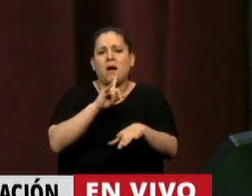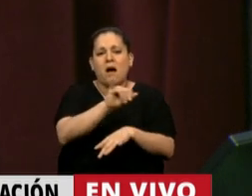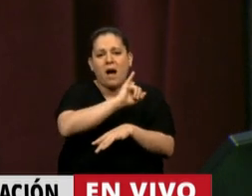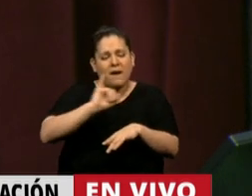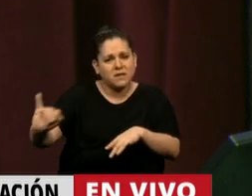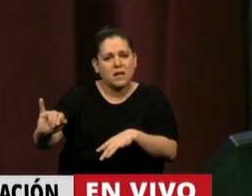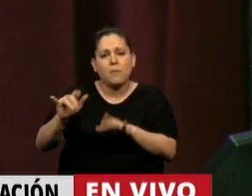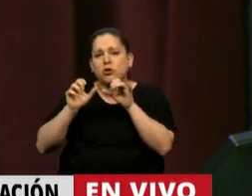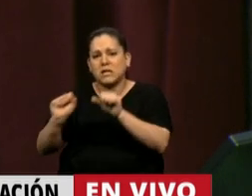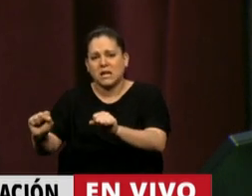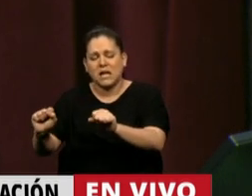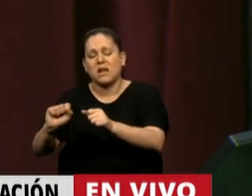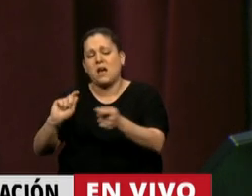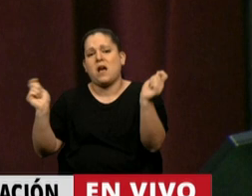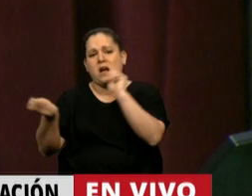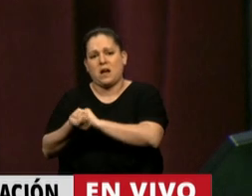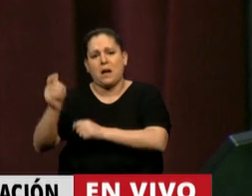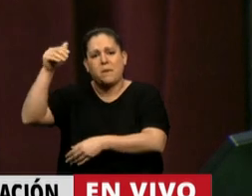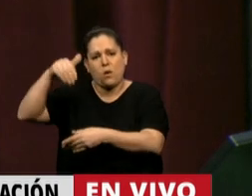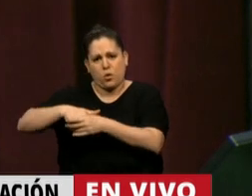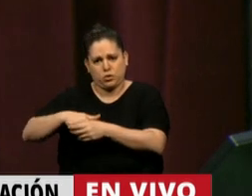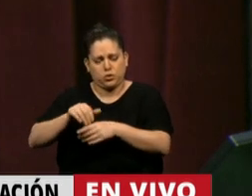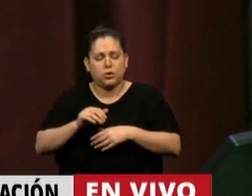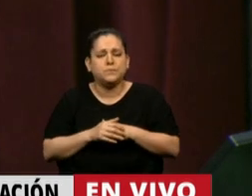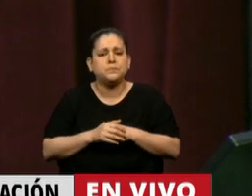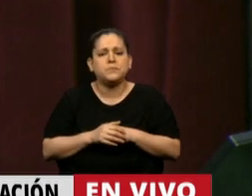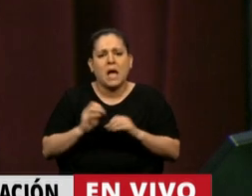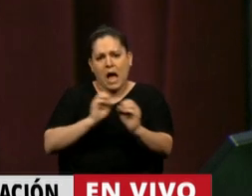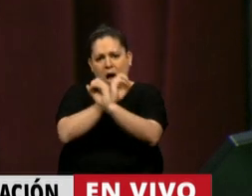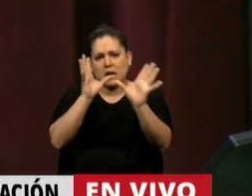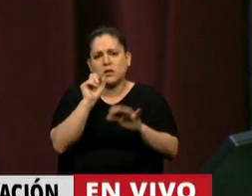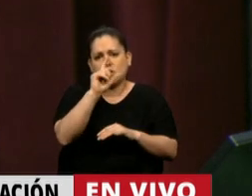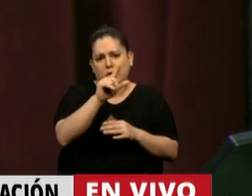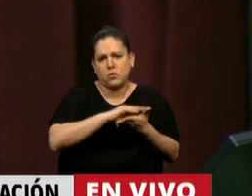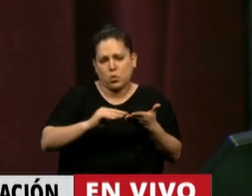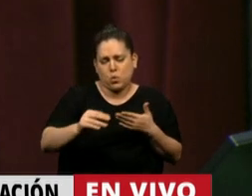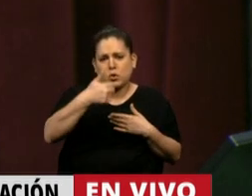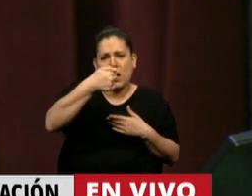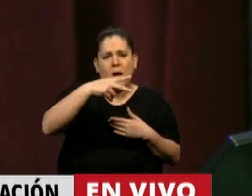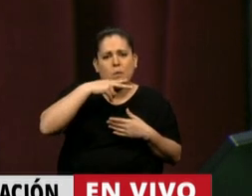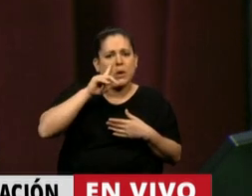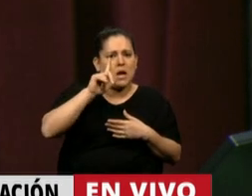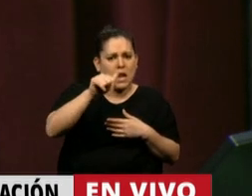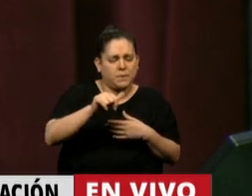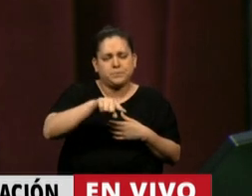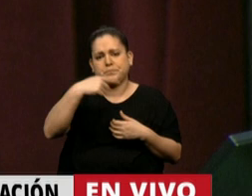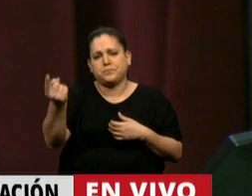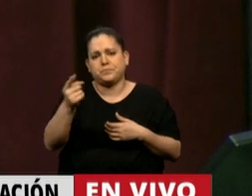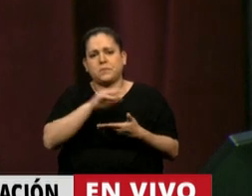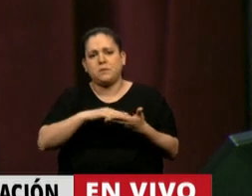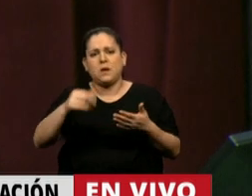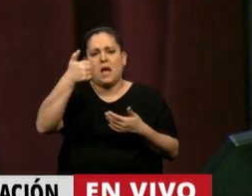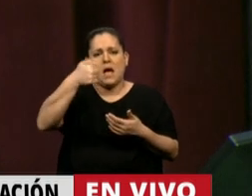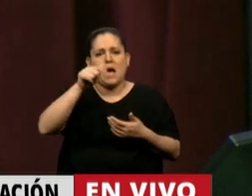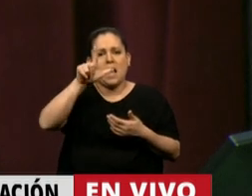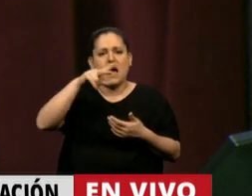secretaría para el resultado definitivo del voto su la aclaración de su voto el diputado Felipe Álvarez en el